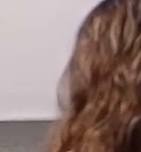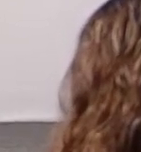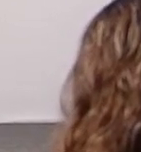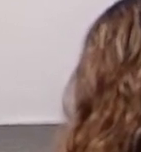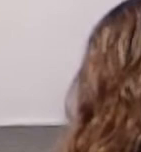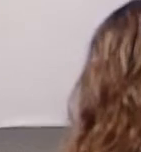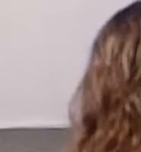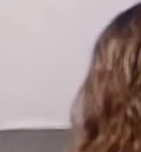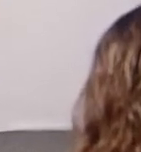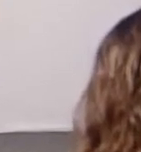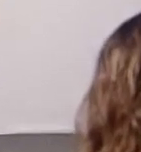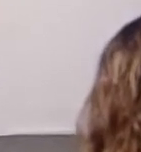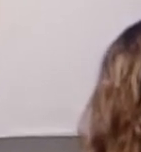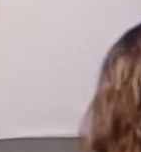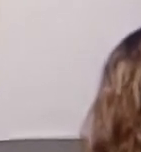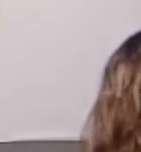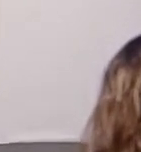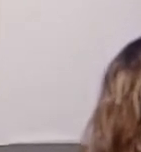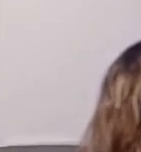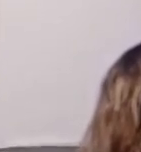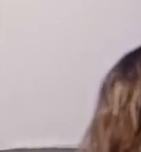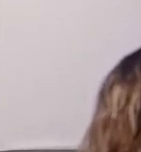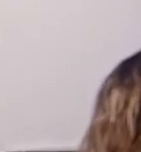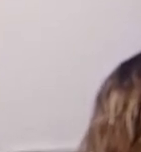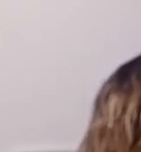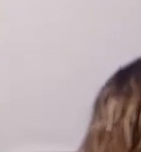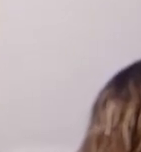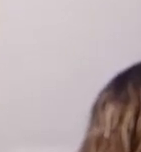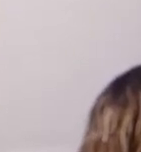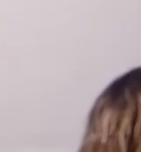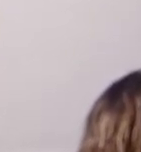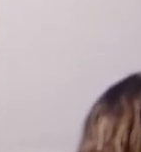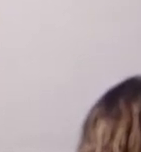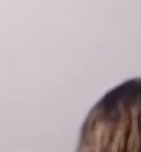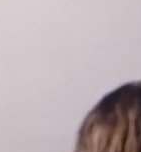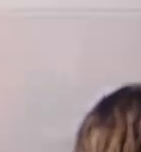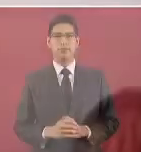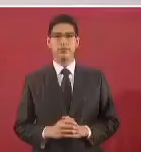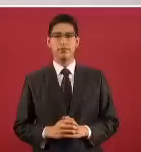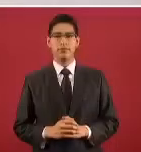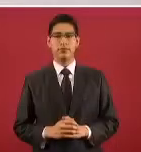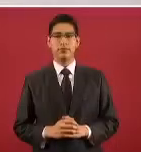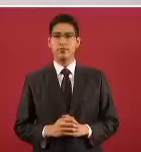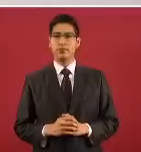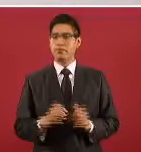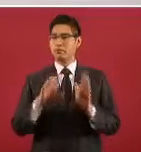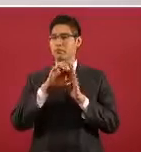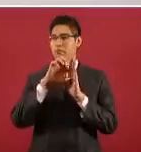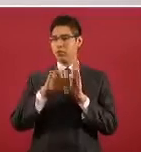Por ejemplo, este hospital de ayer, de Tlaxiaco, se inició hace más de 10 años.